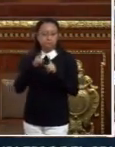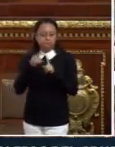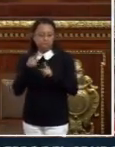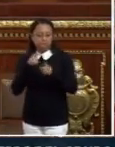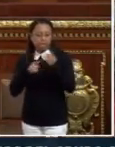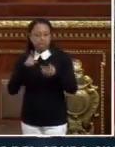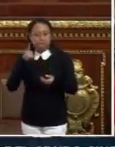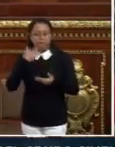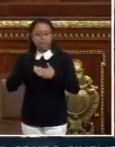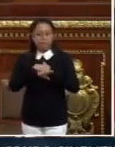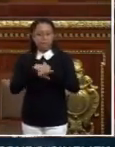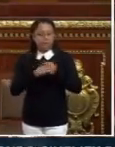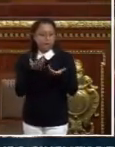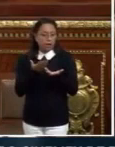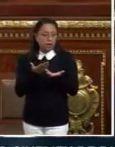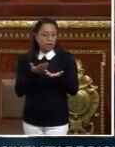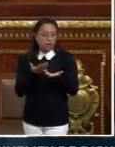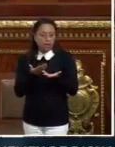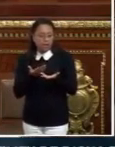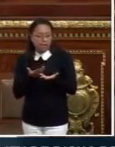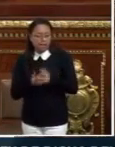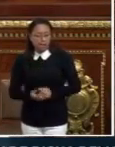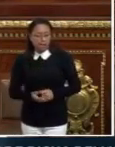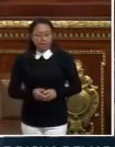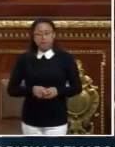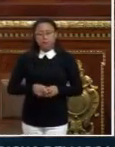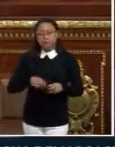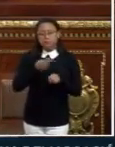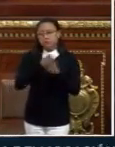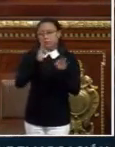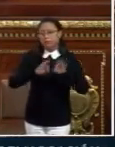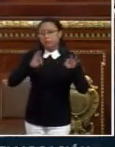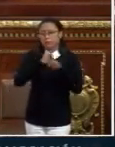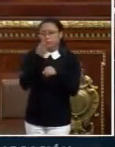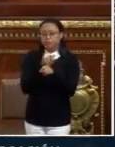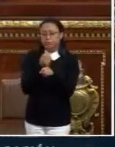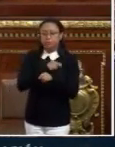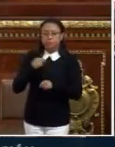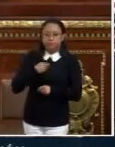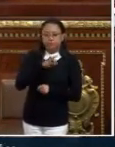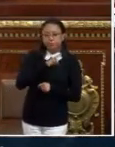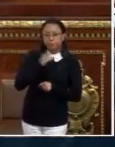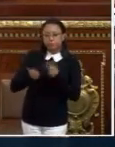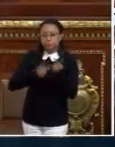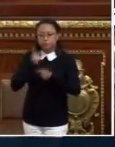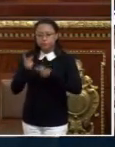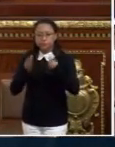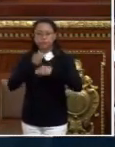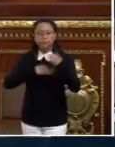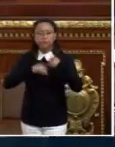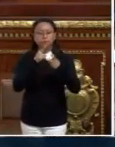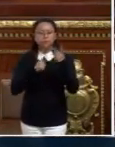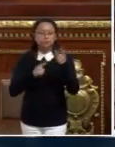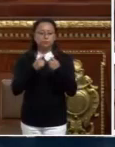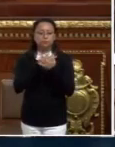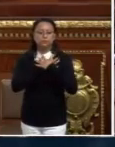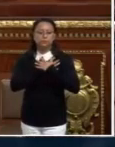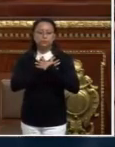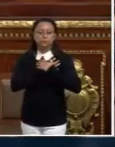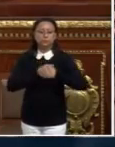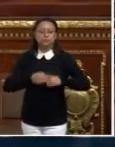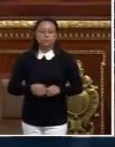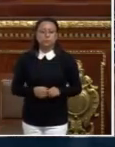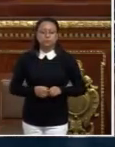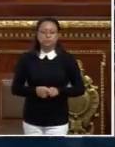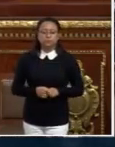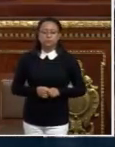digo. Y vale la pena en ese sentido cuestionar las estructuras del amor, cómo funcionan, lo que entendemos por